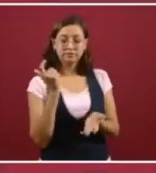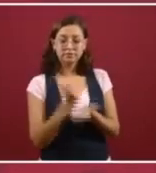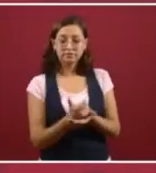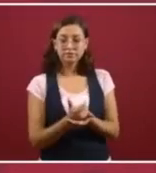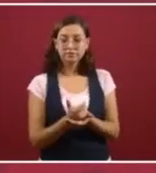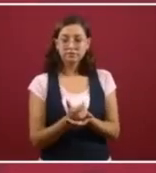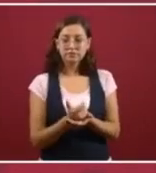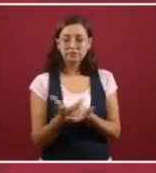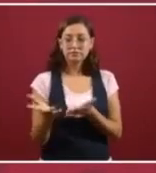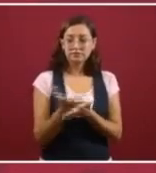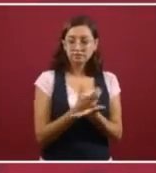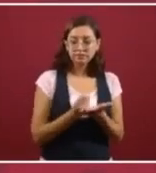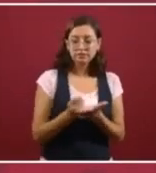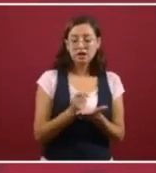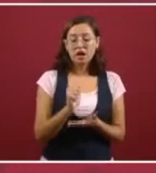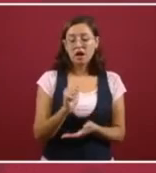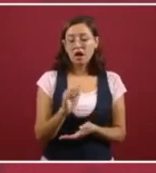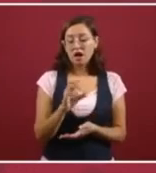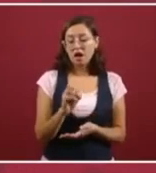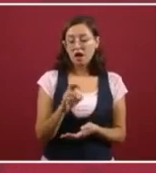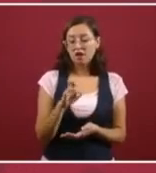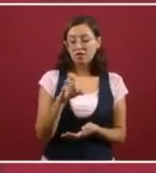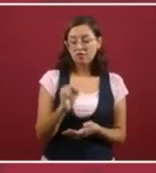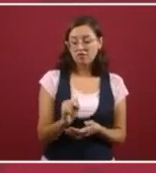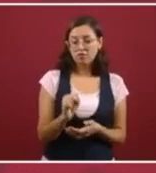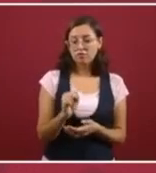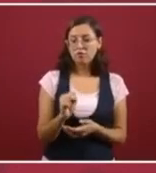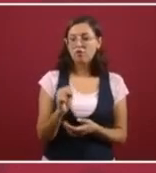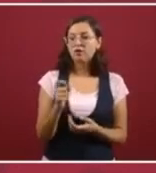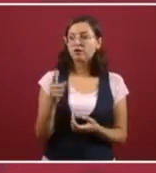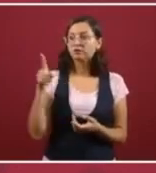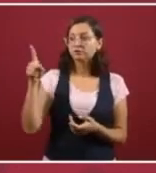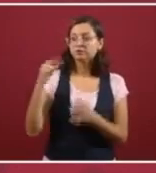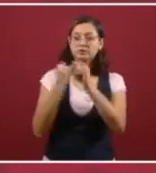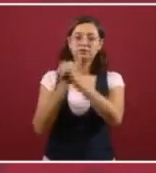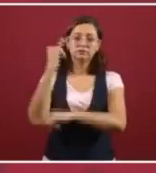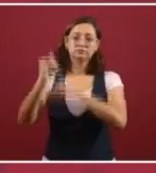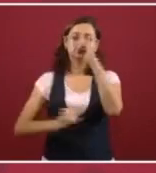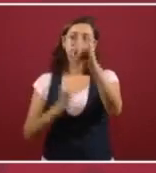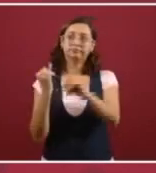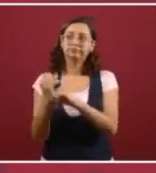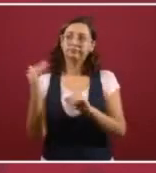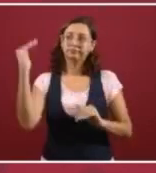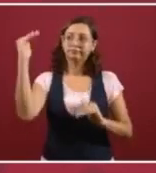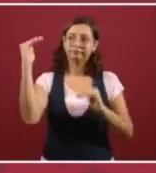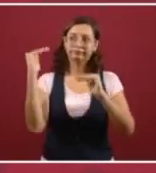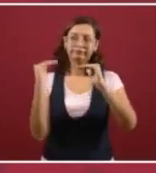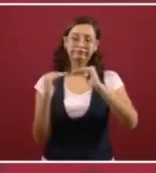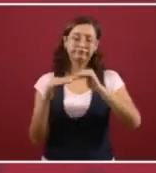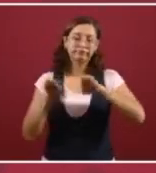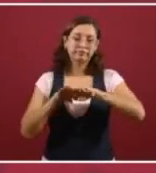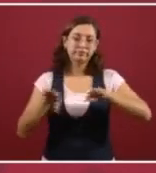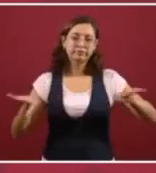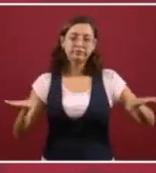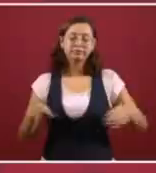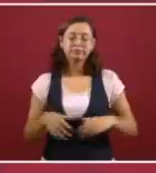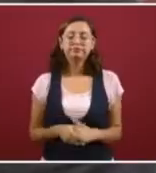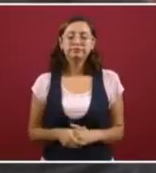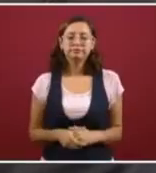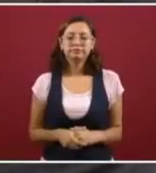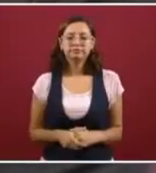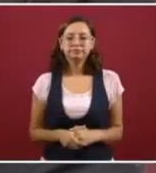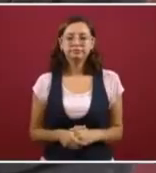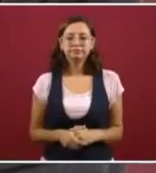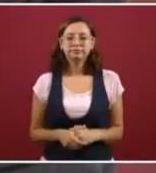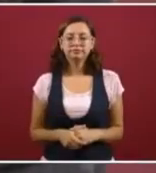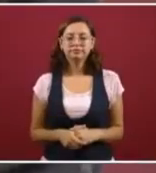las administradoras de las Afores para disminuir de manera paulatina el cobro de comisiones, de manera que se acerquen a los estándares